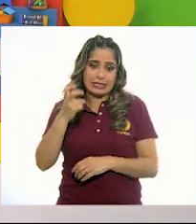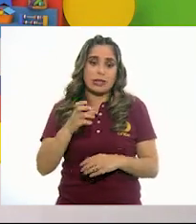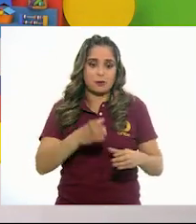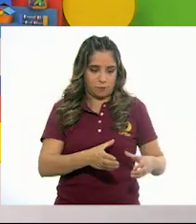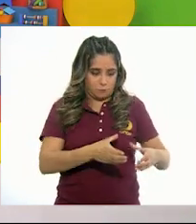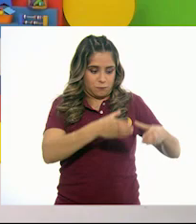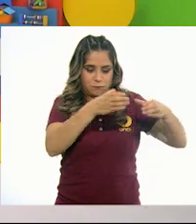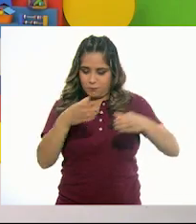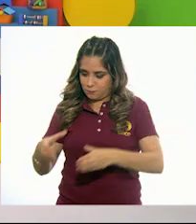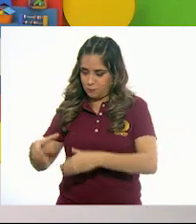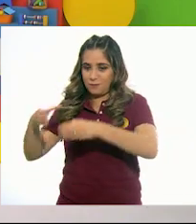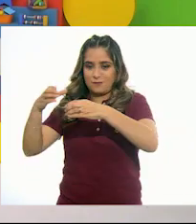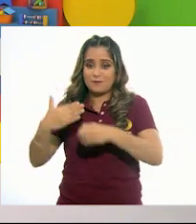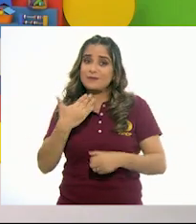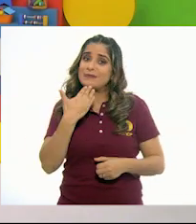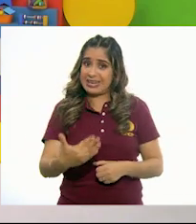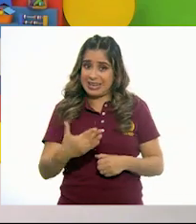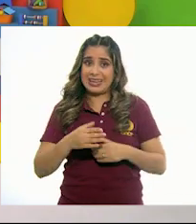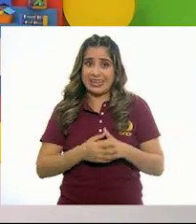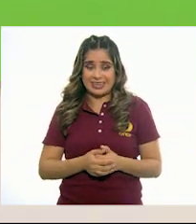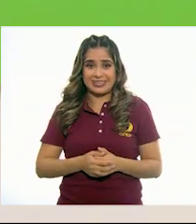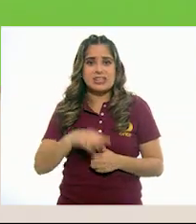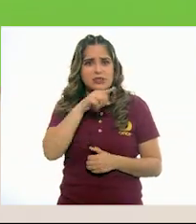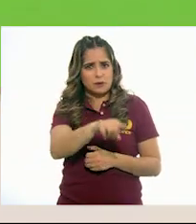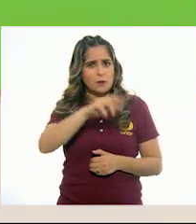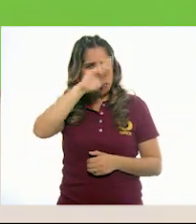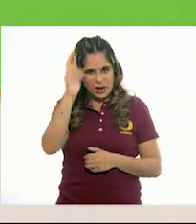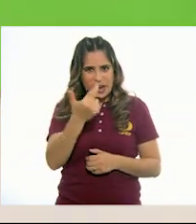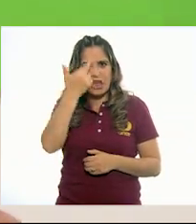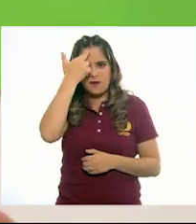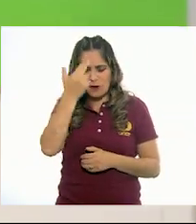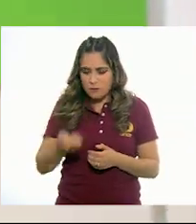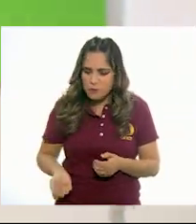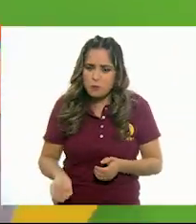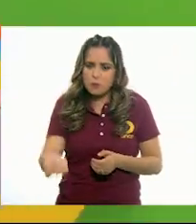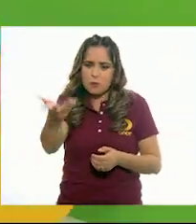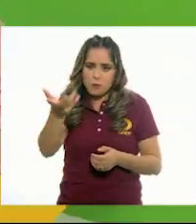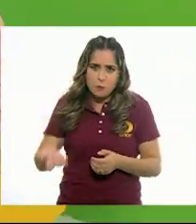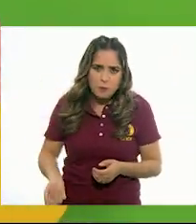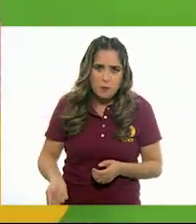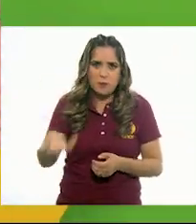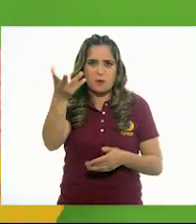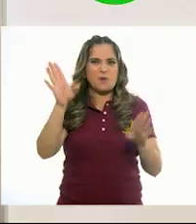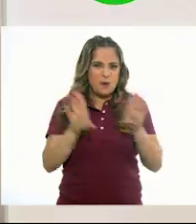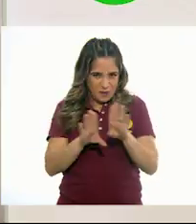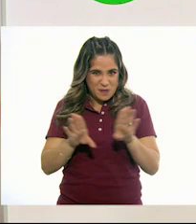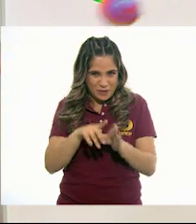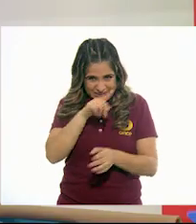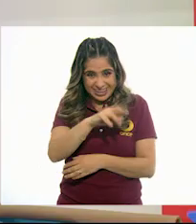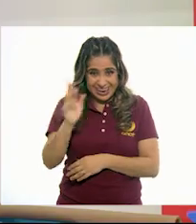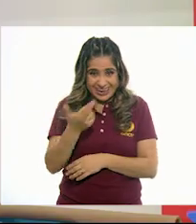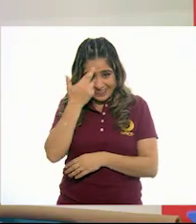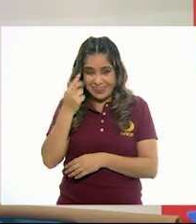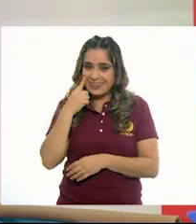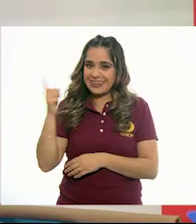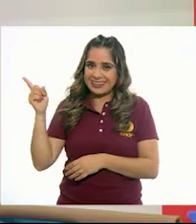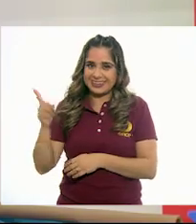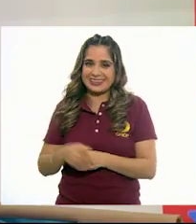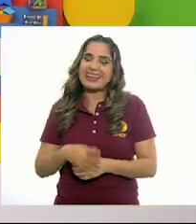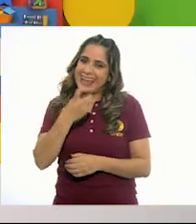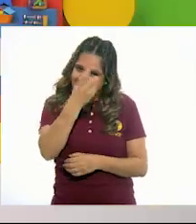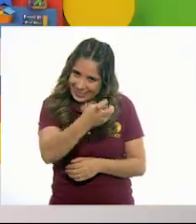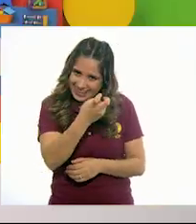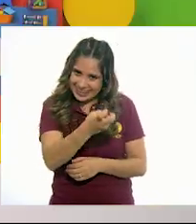torre! ¿Recuerdas los lanzamientos que nosotros hemos realizado? Sí, así. Muy